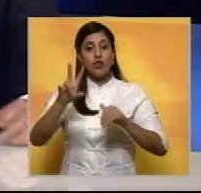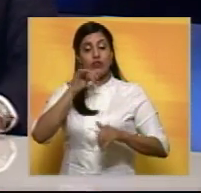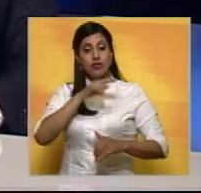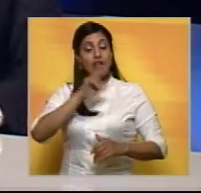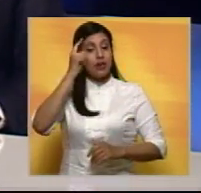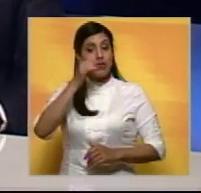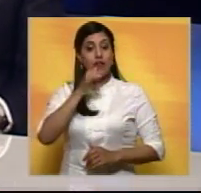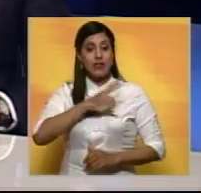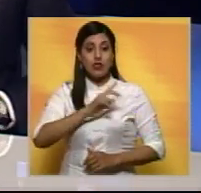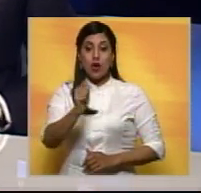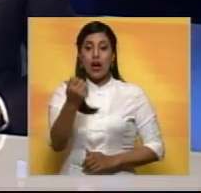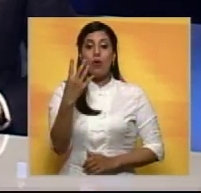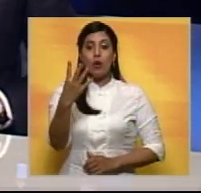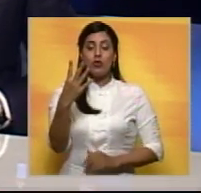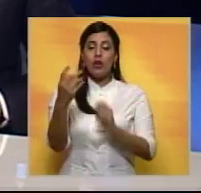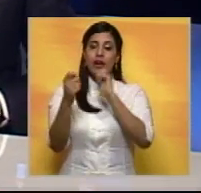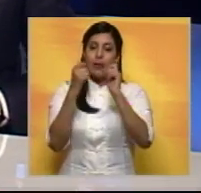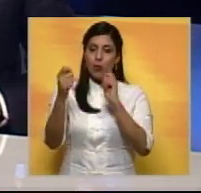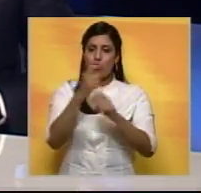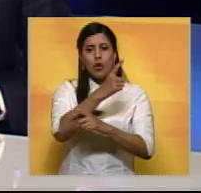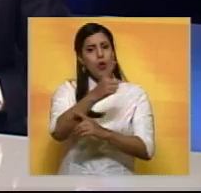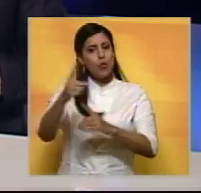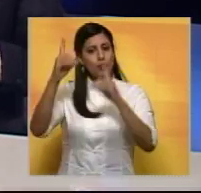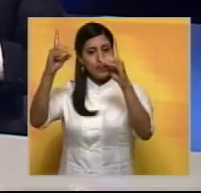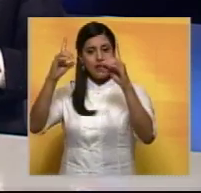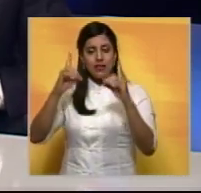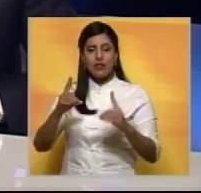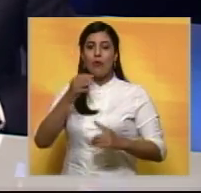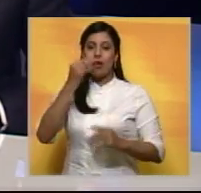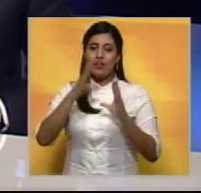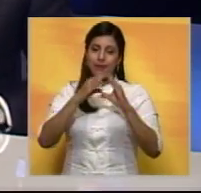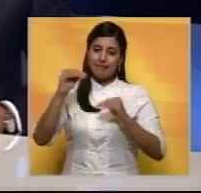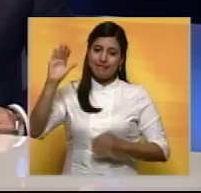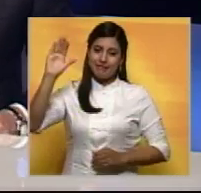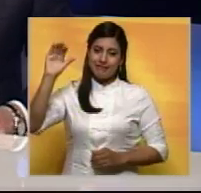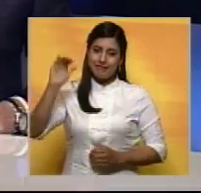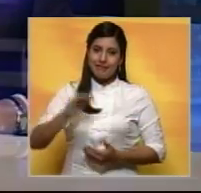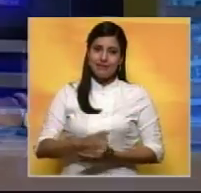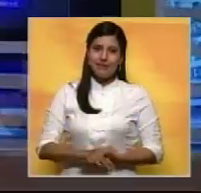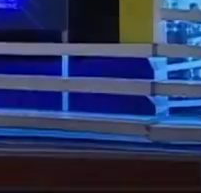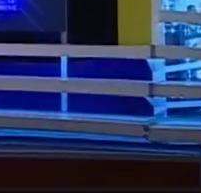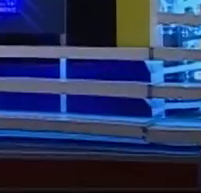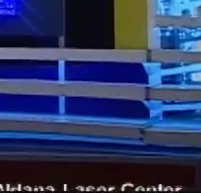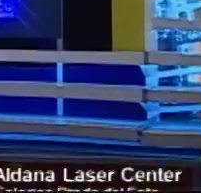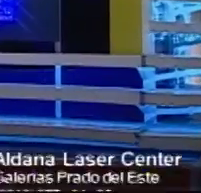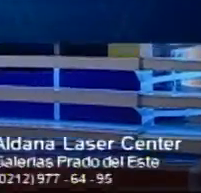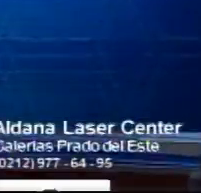emisión. Recuerden, Noticiero Venevisión, Canal 4, reporta, ustedes deciden. Buenas tardes para todos.